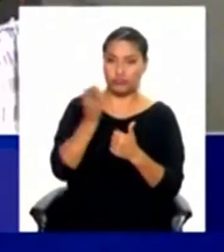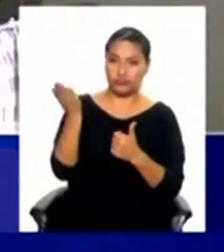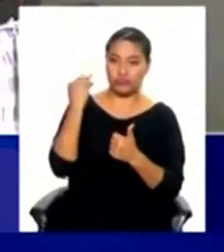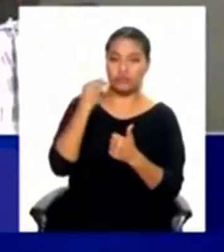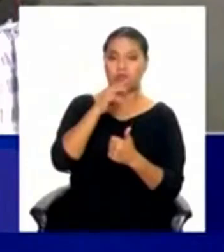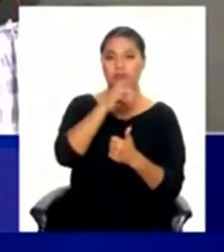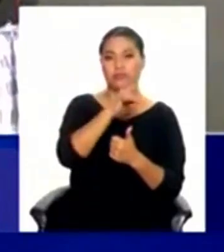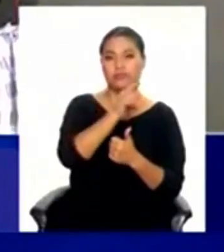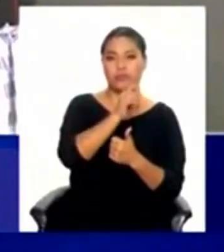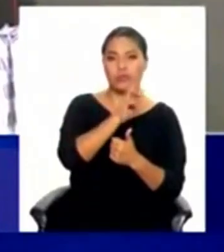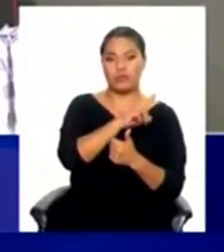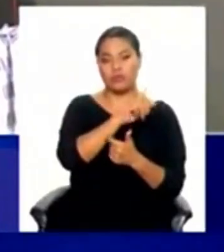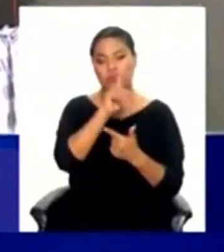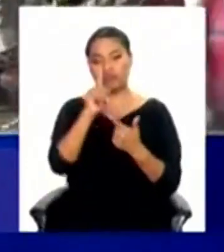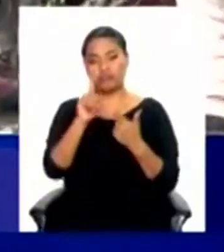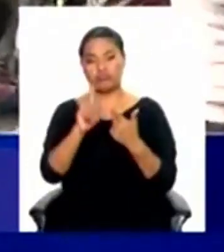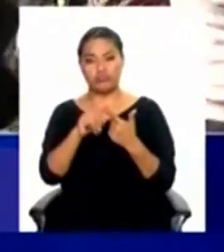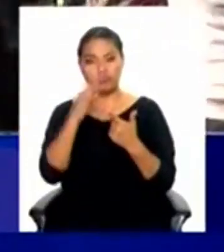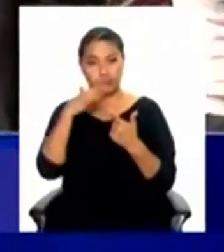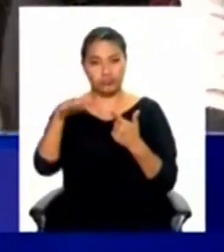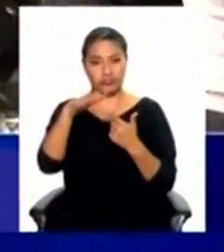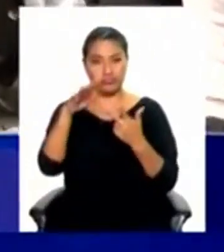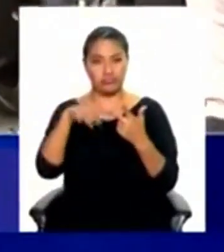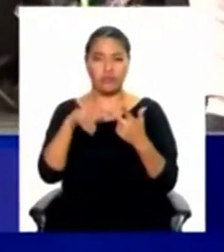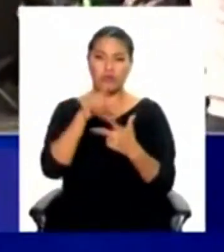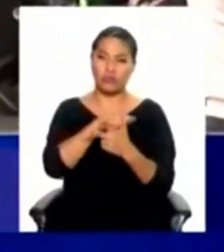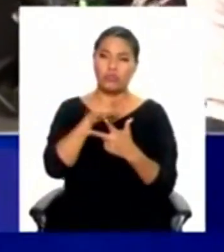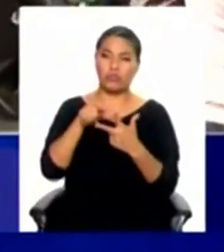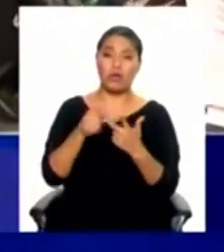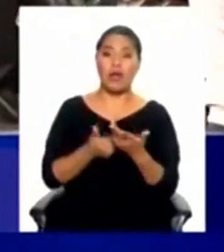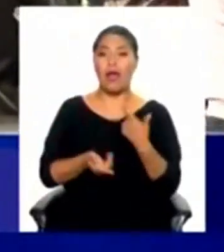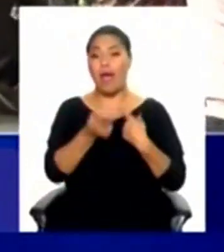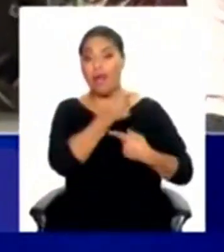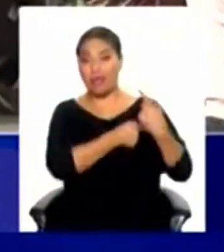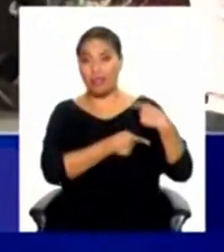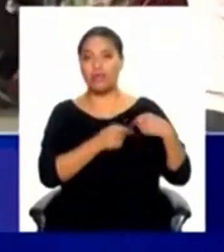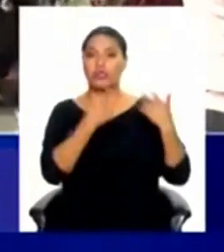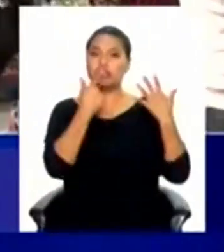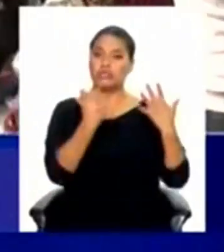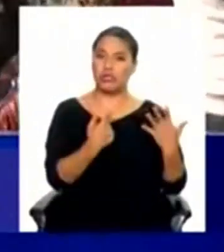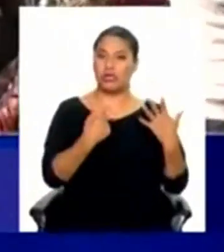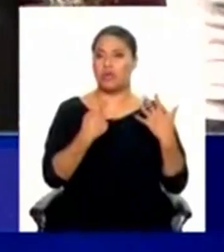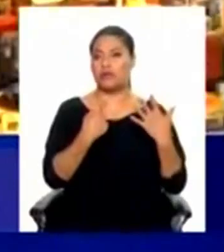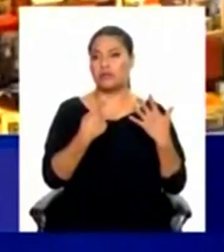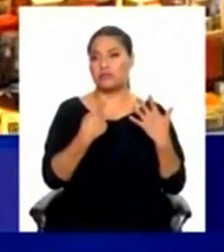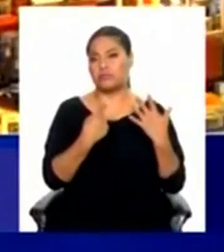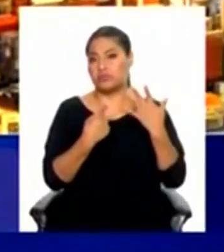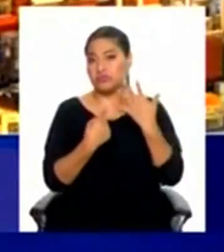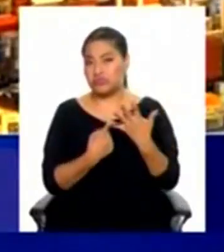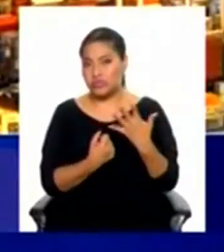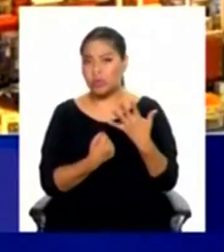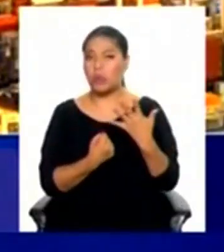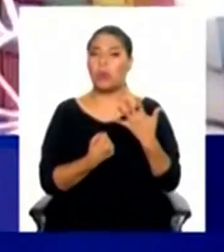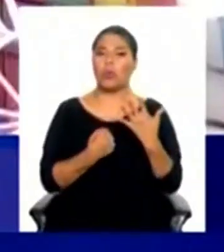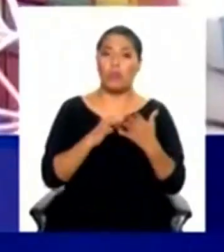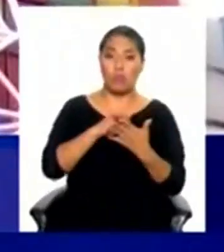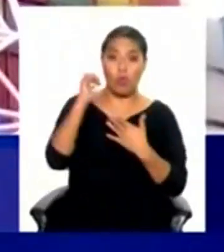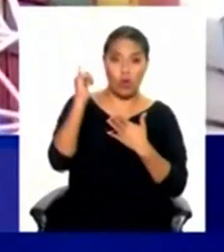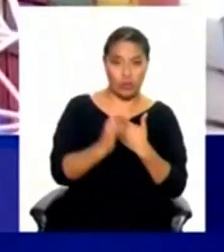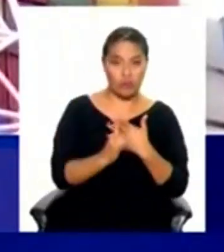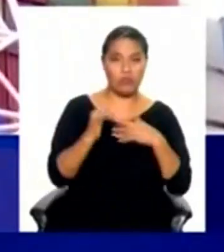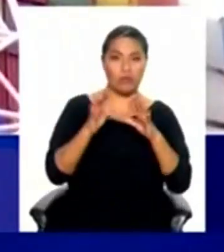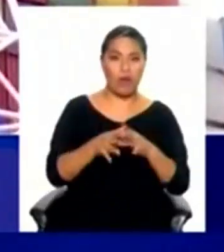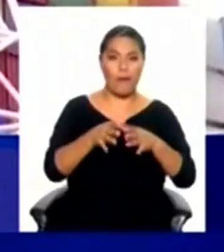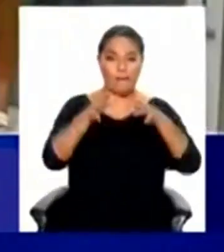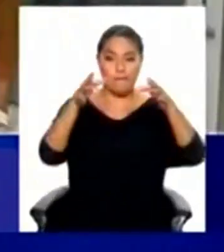hace unos años podíamos gozar de una cartera de cinco seis grandes proyectos lo que incluyen evidentemente minería